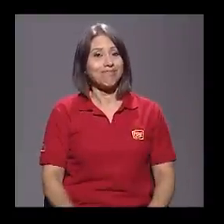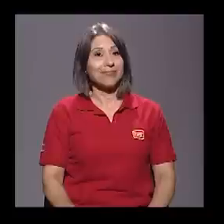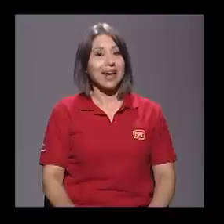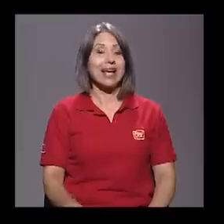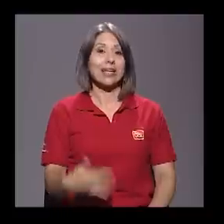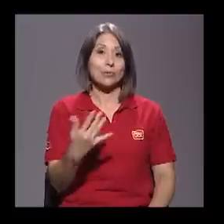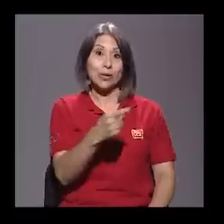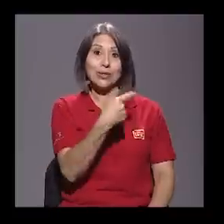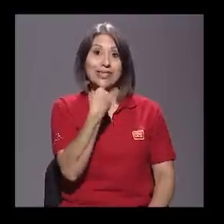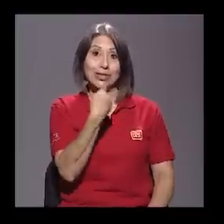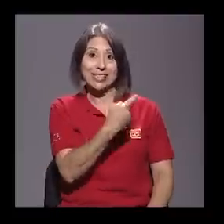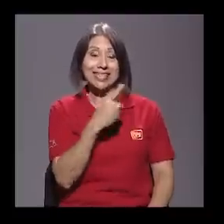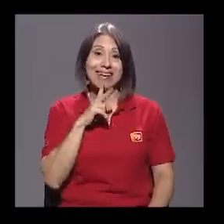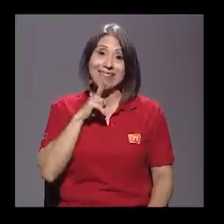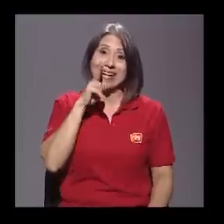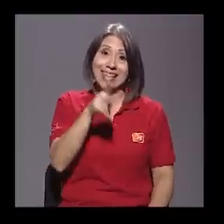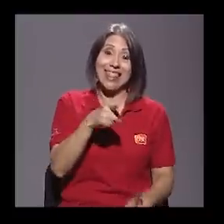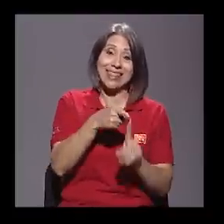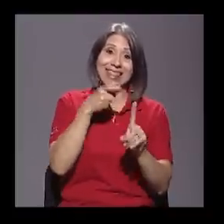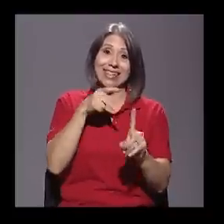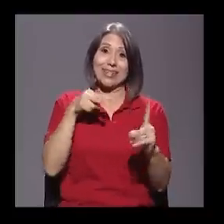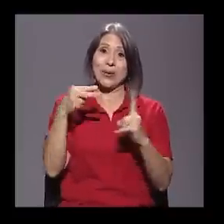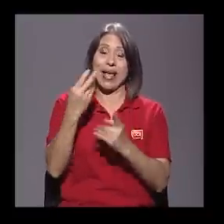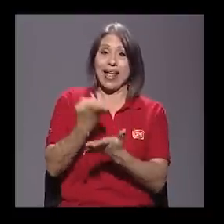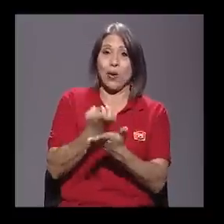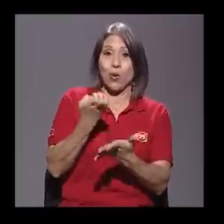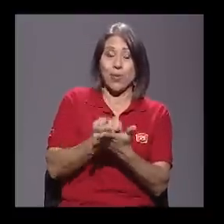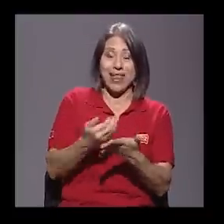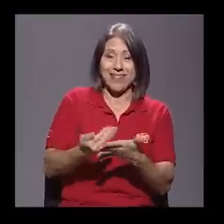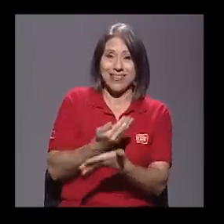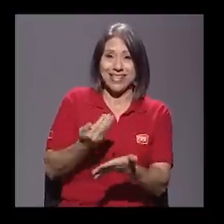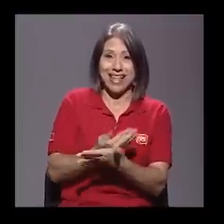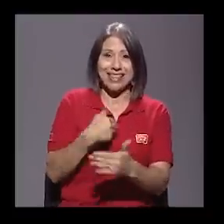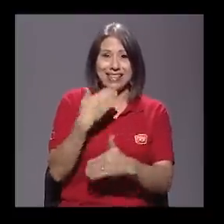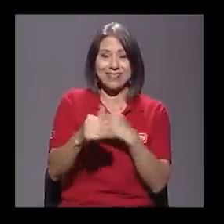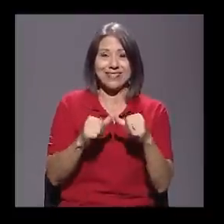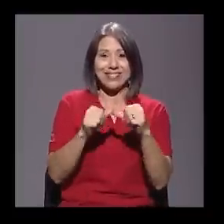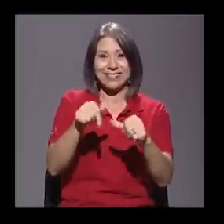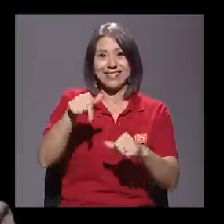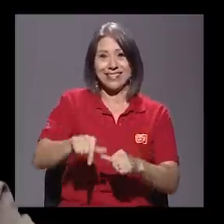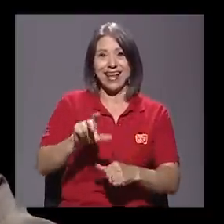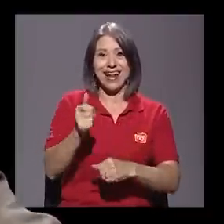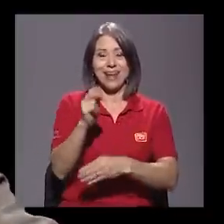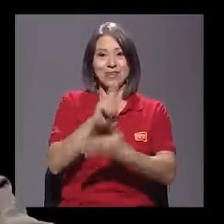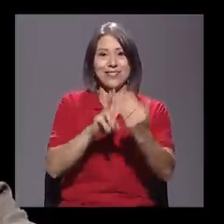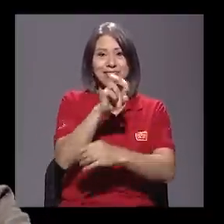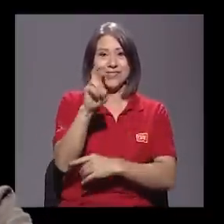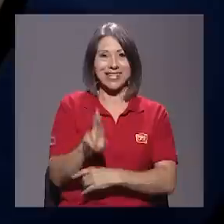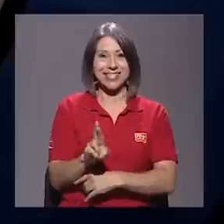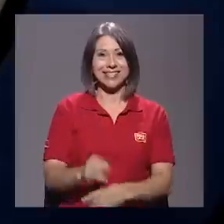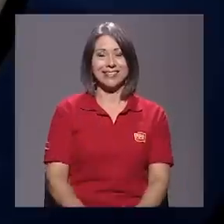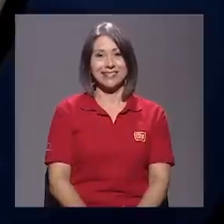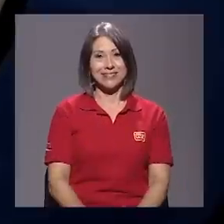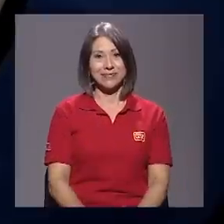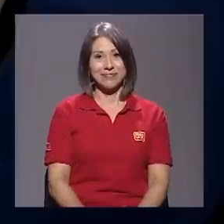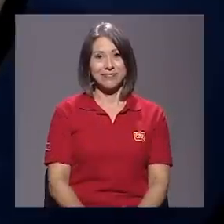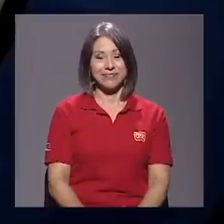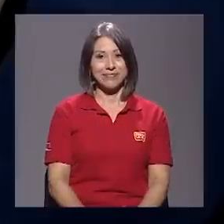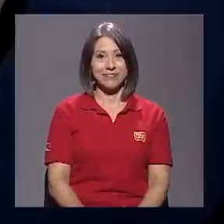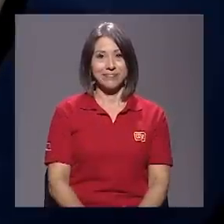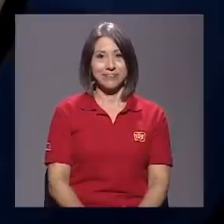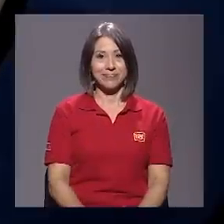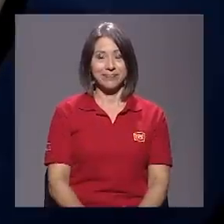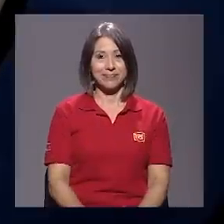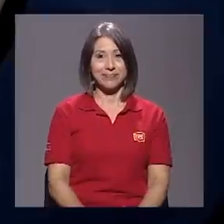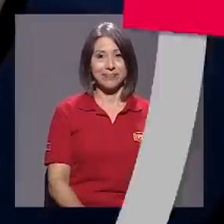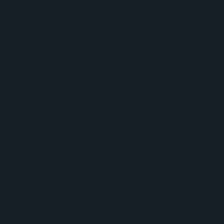la verdad desde una economía refrescante. Regresamos acá al canal Universidad de Costa Rica. Ya casito.